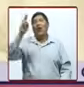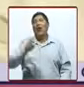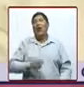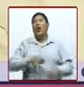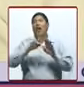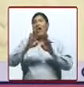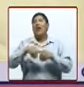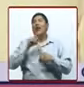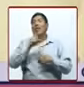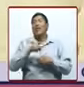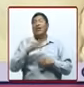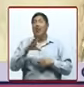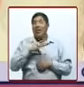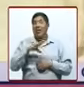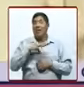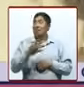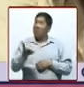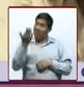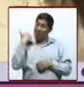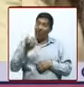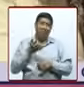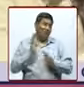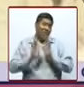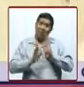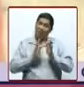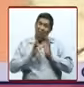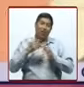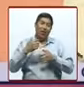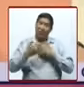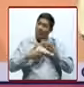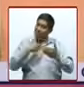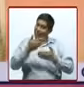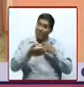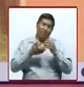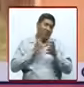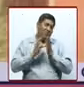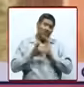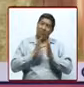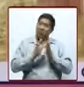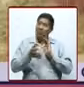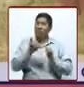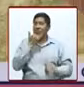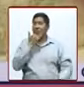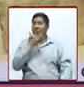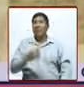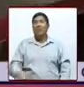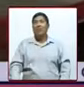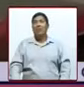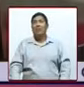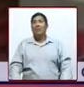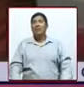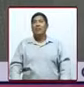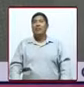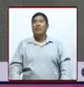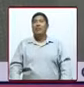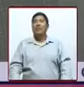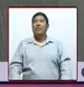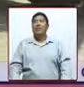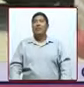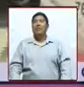estás? Bien. ¿Vamos? Vamos a tu casa y ahí me vas a contar más acerca de ti, ¿ya? Vente por acá, Juan Diego.